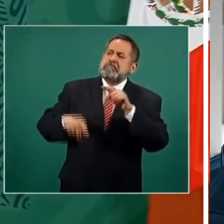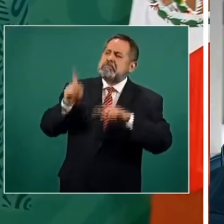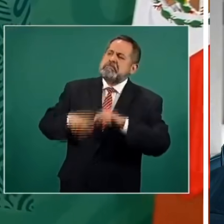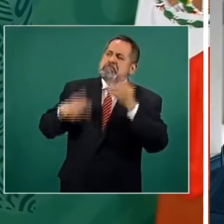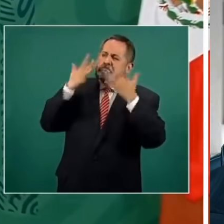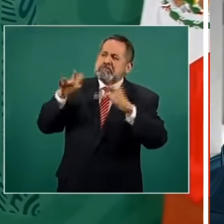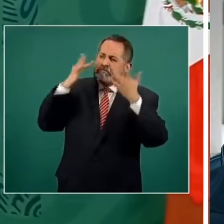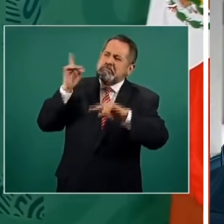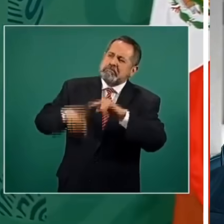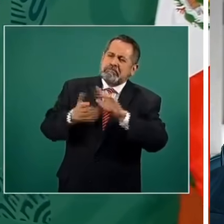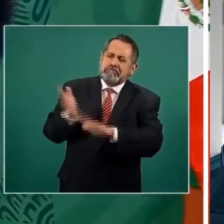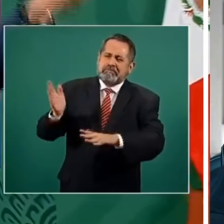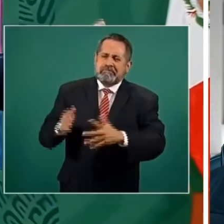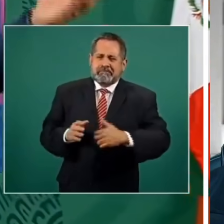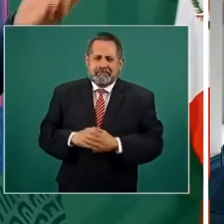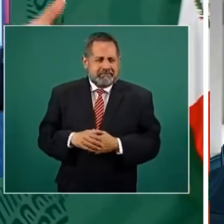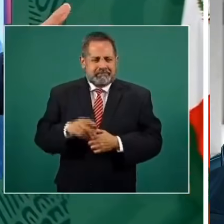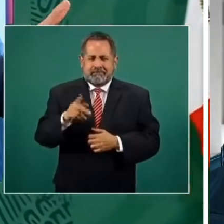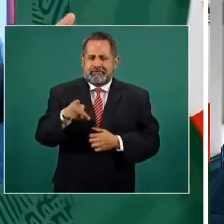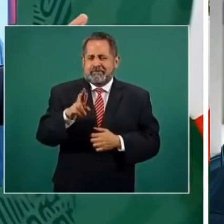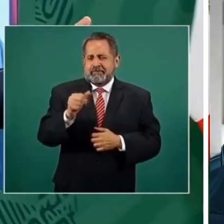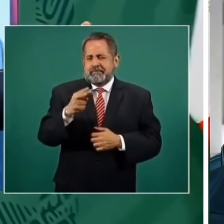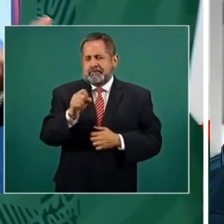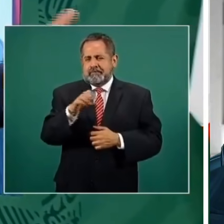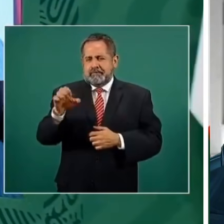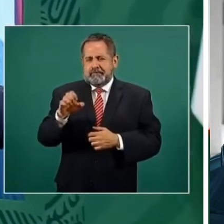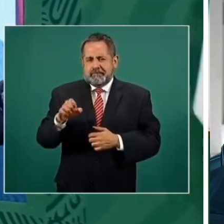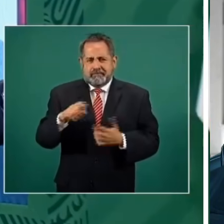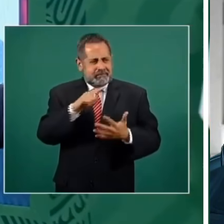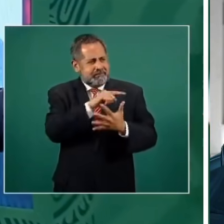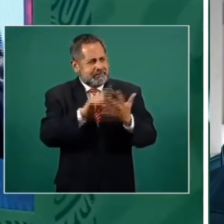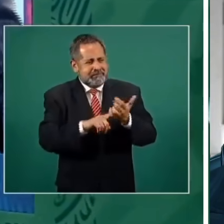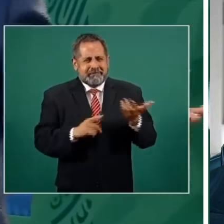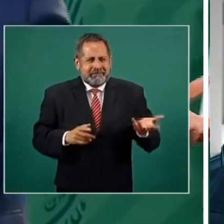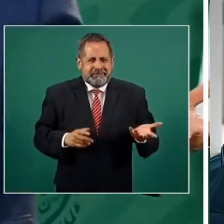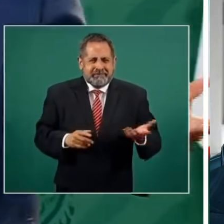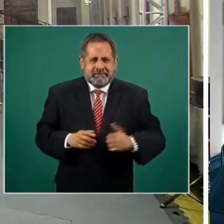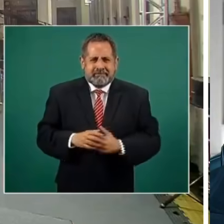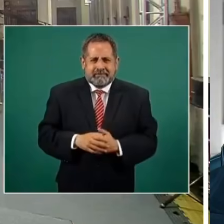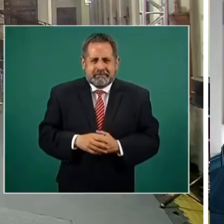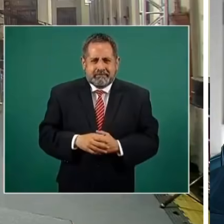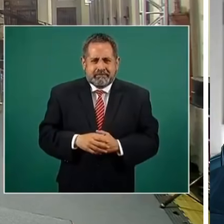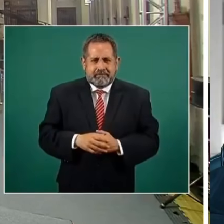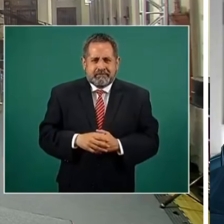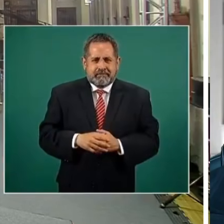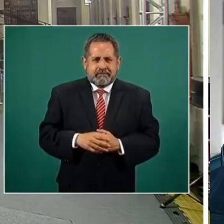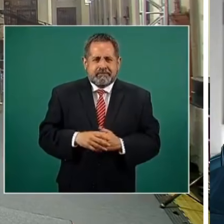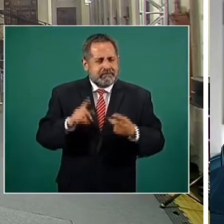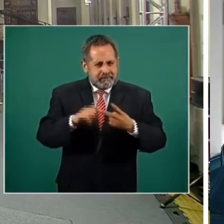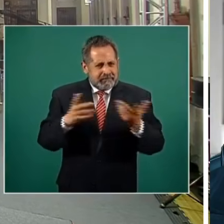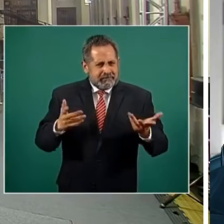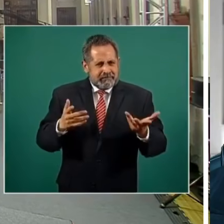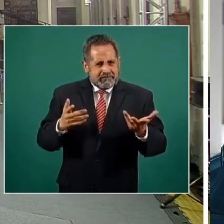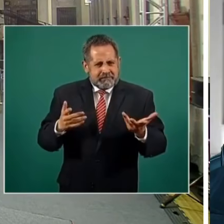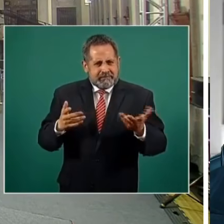renuncie? Krause, por ejemplo. Sí, entre ellos. A ver. Ciro Gómez Leyva, ¿por qué mencionando no, el honor